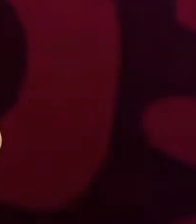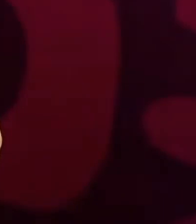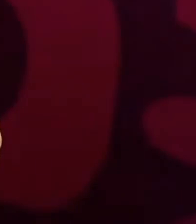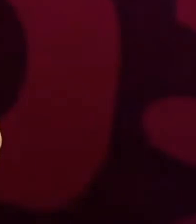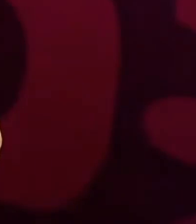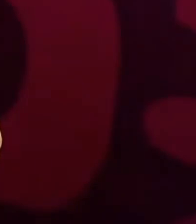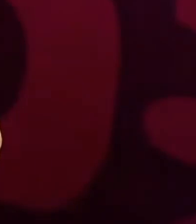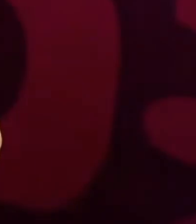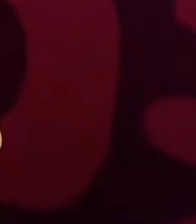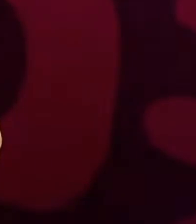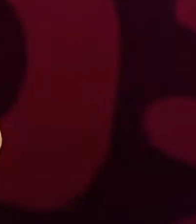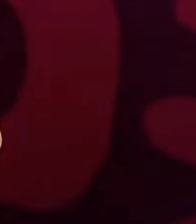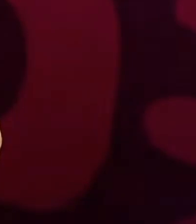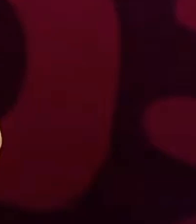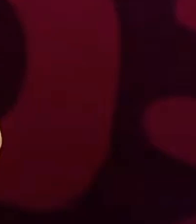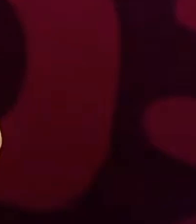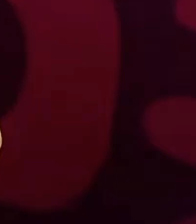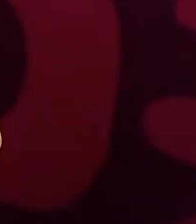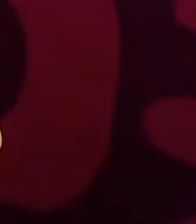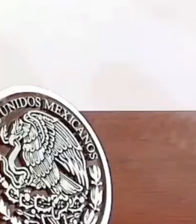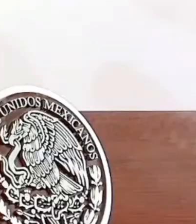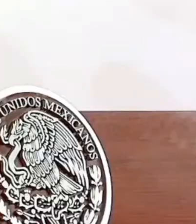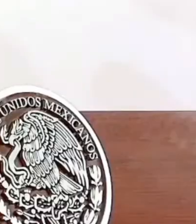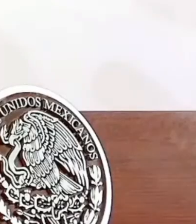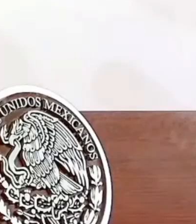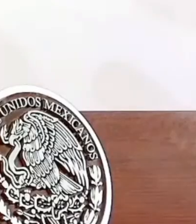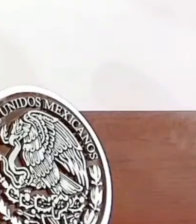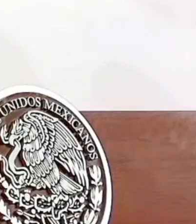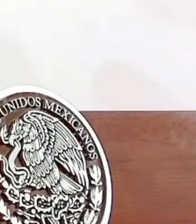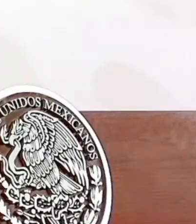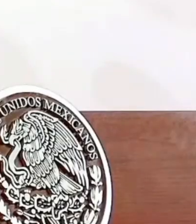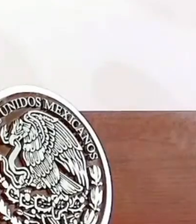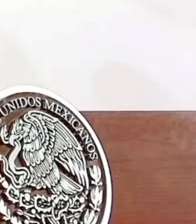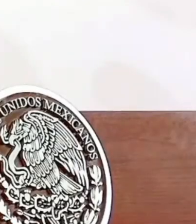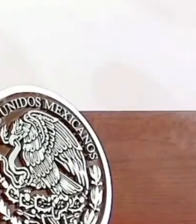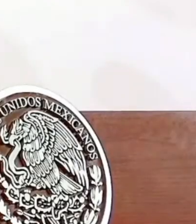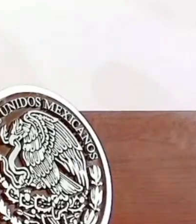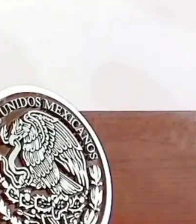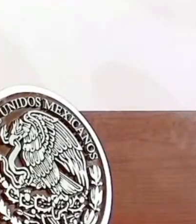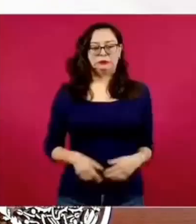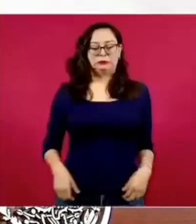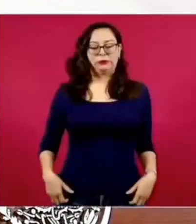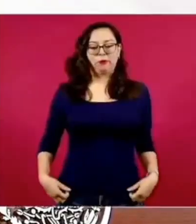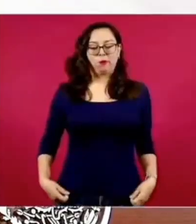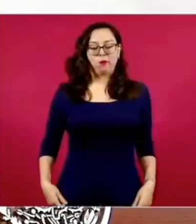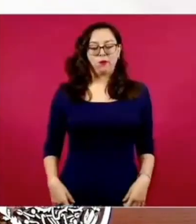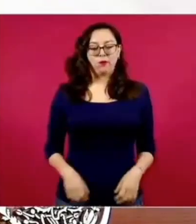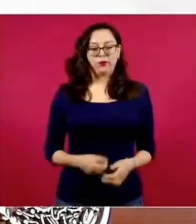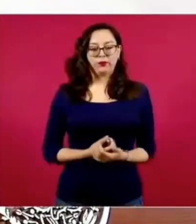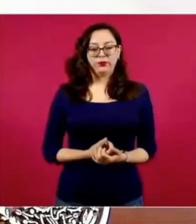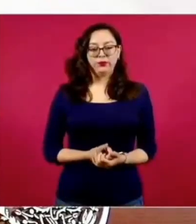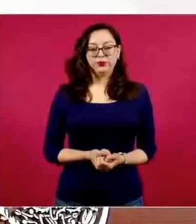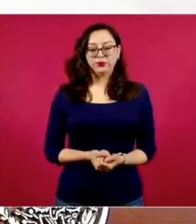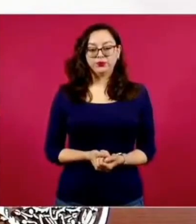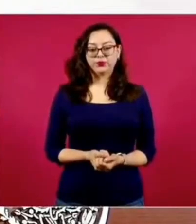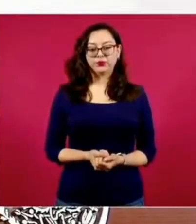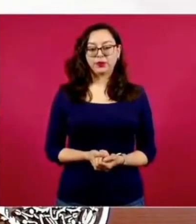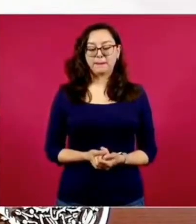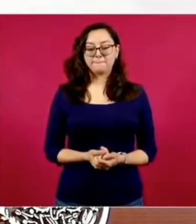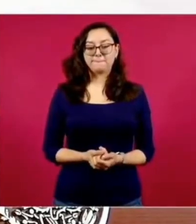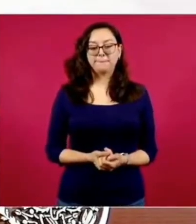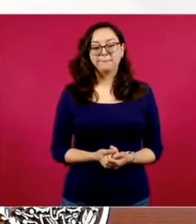oscura del periodo neoliberal, que no habían opciones, no había oportunidades de